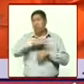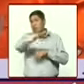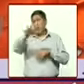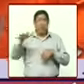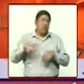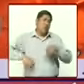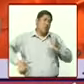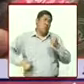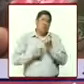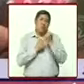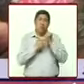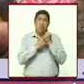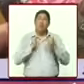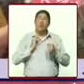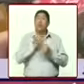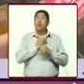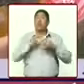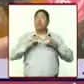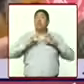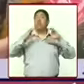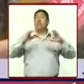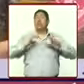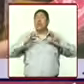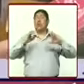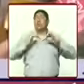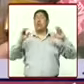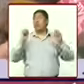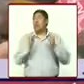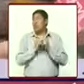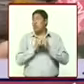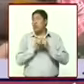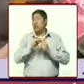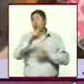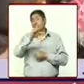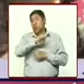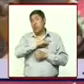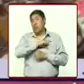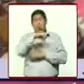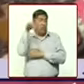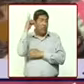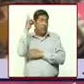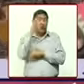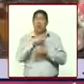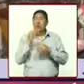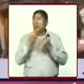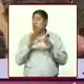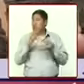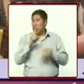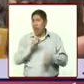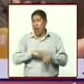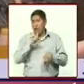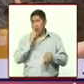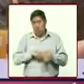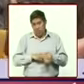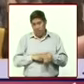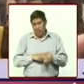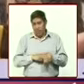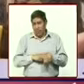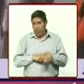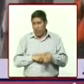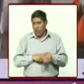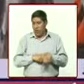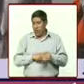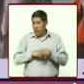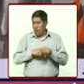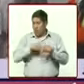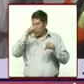Se ha reforzado nuestra capacidad operativa conjuntamente la policía boliviana, de manera que ya el tiempo transcurrido hace